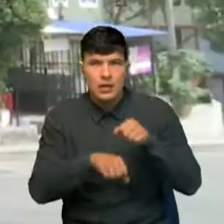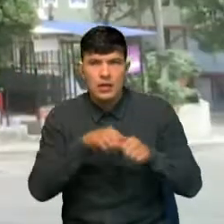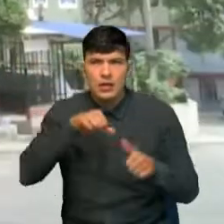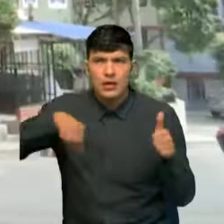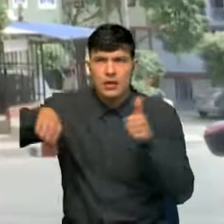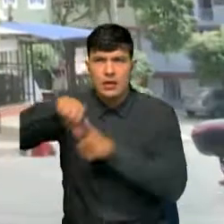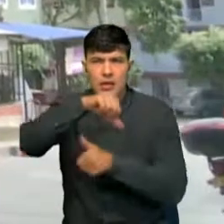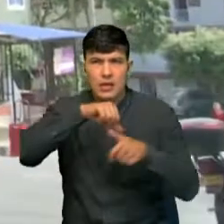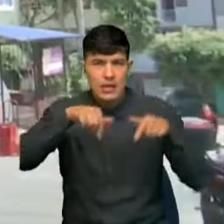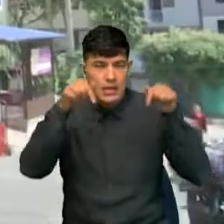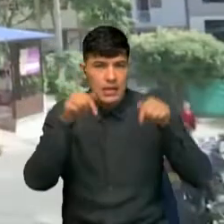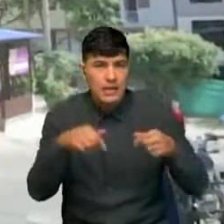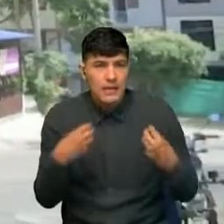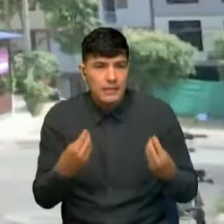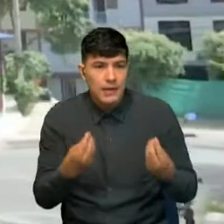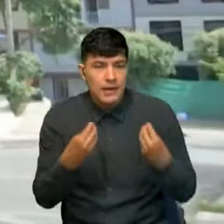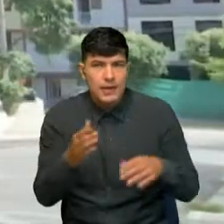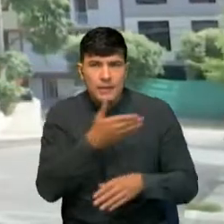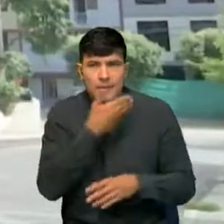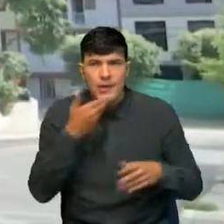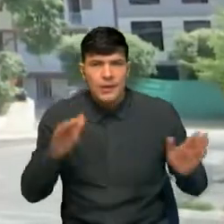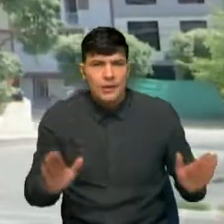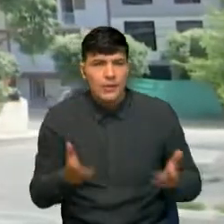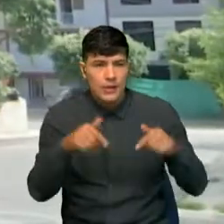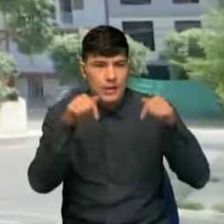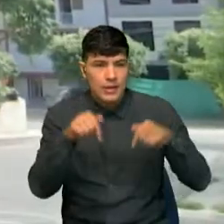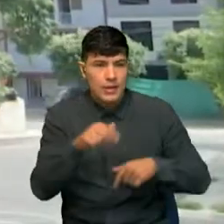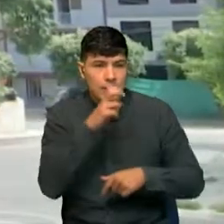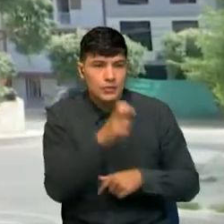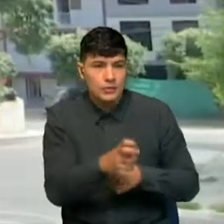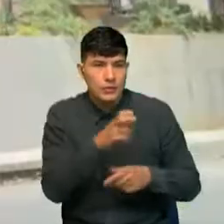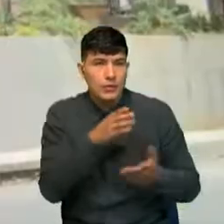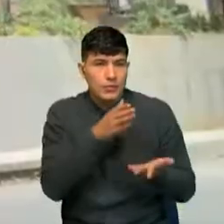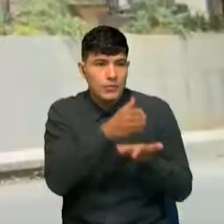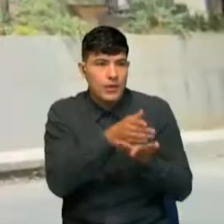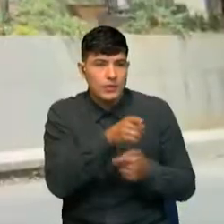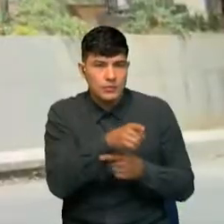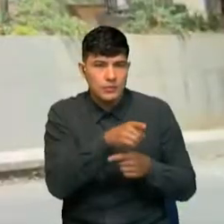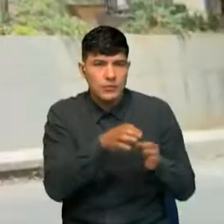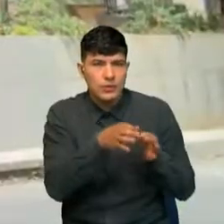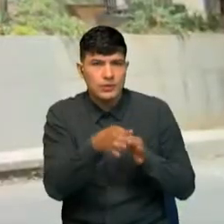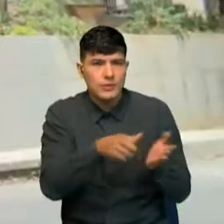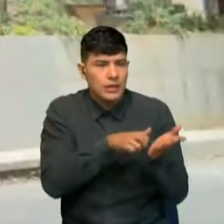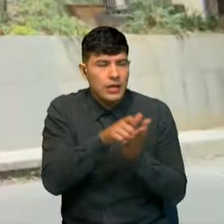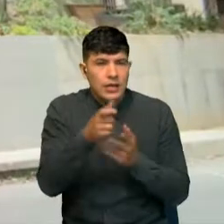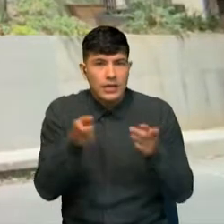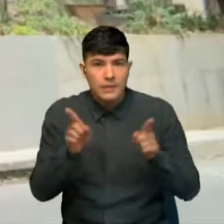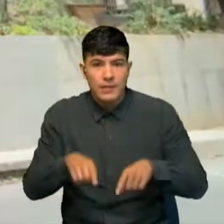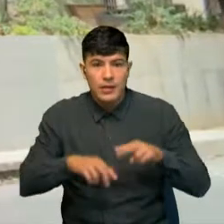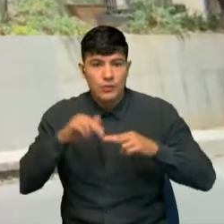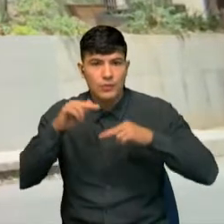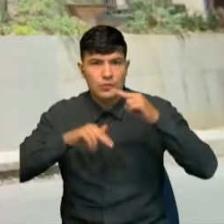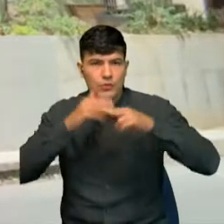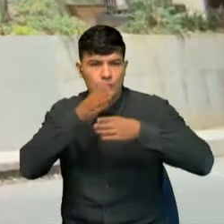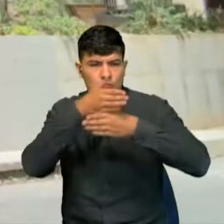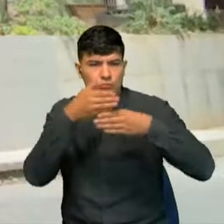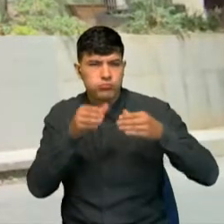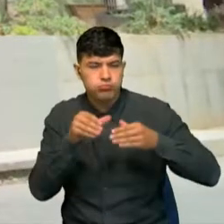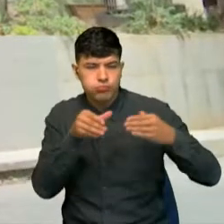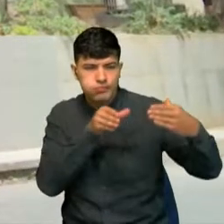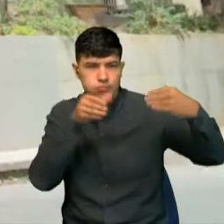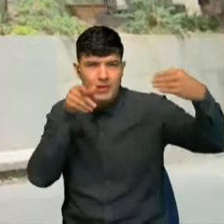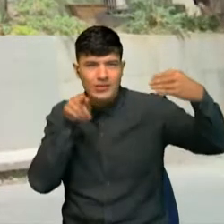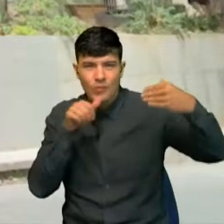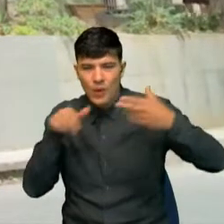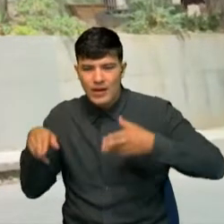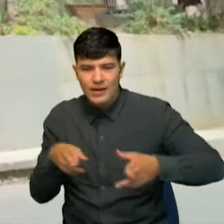hemos construido para mejorar la movilidad hacia el sur de Girón, con la construcción de los muros que también están estabilizando el sector del Río